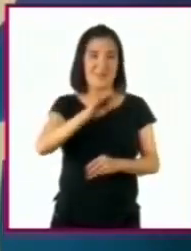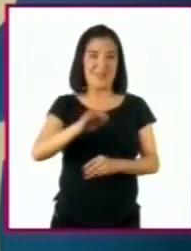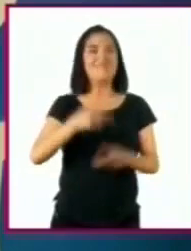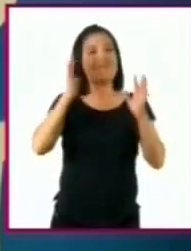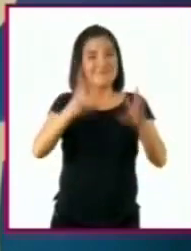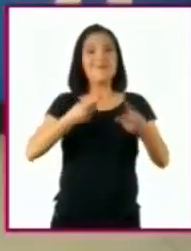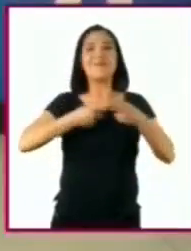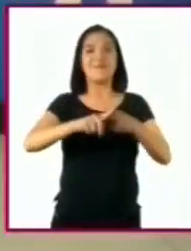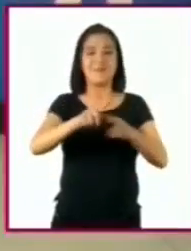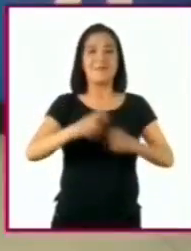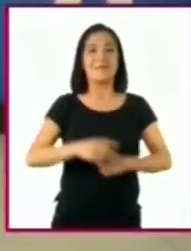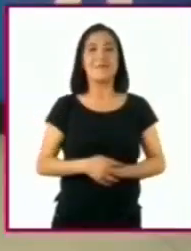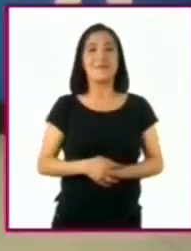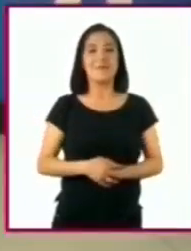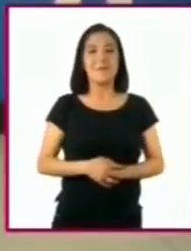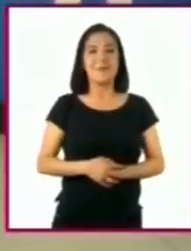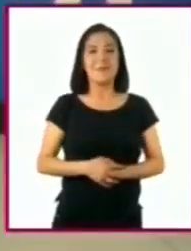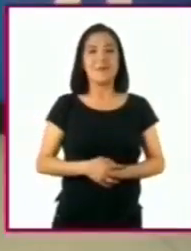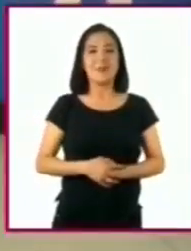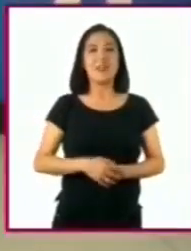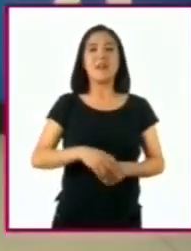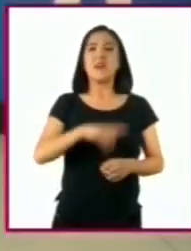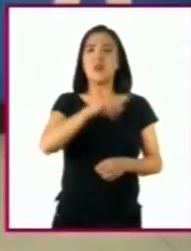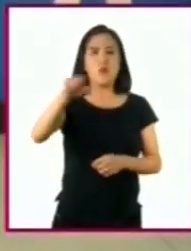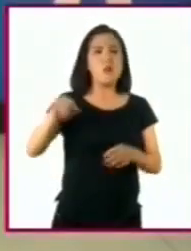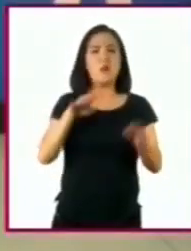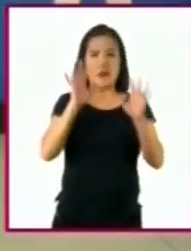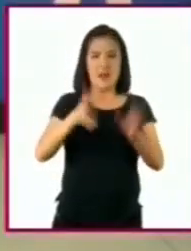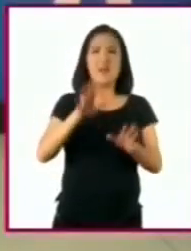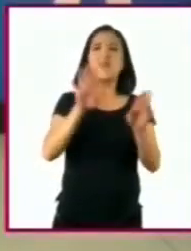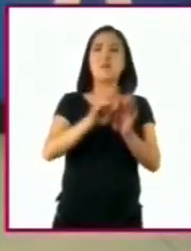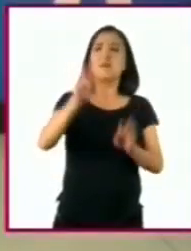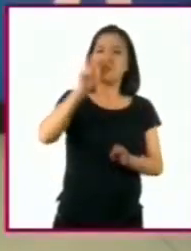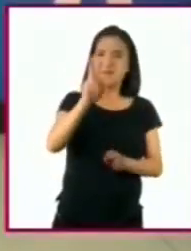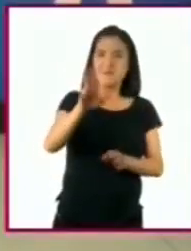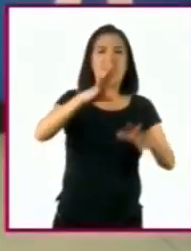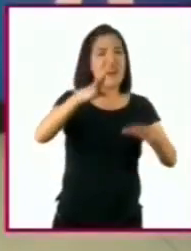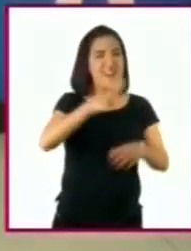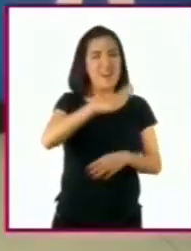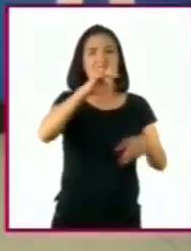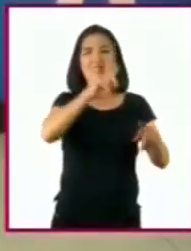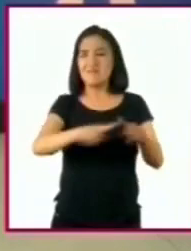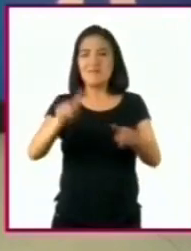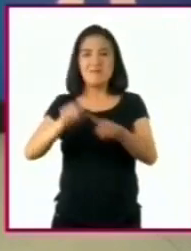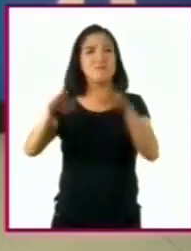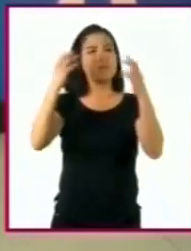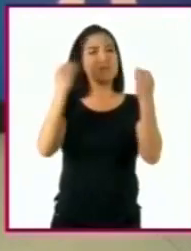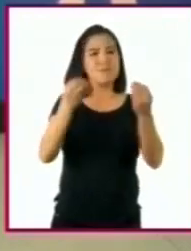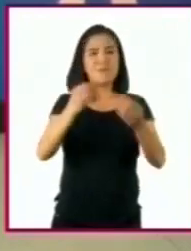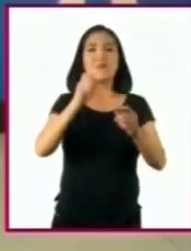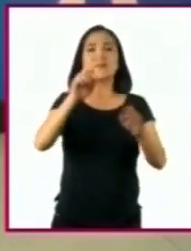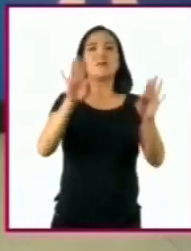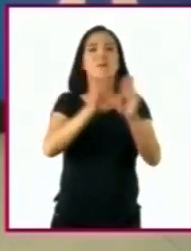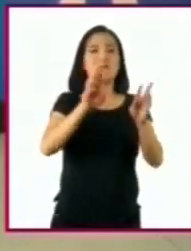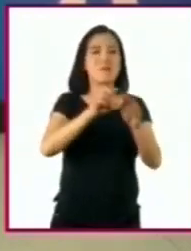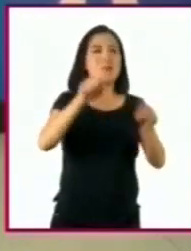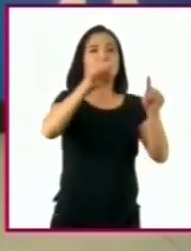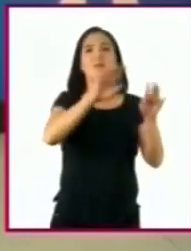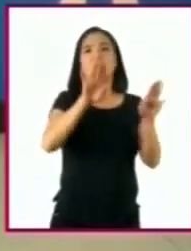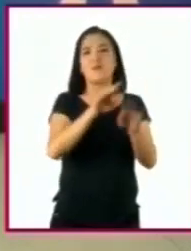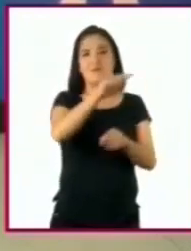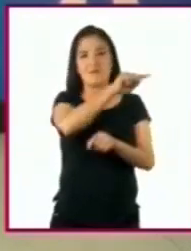¡Comencemos! Con toda seguridad han observado la gran cantidad de formas geométricas y líneas que hay a su